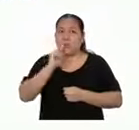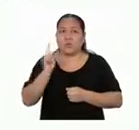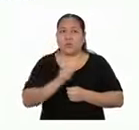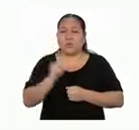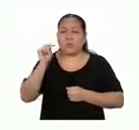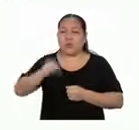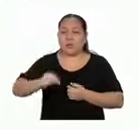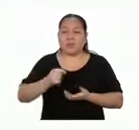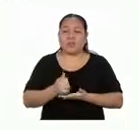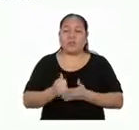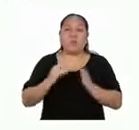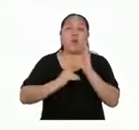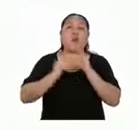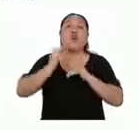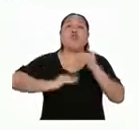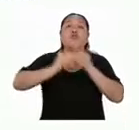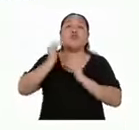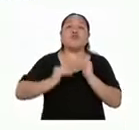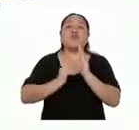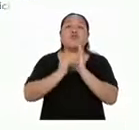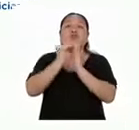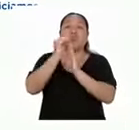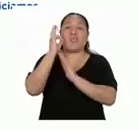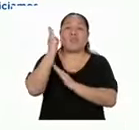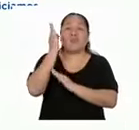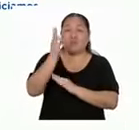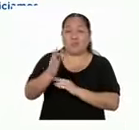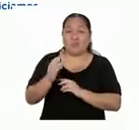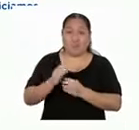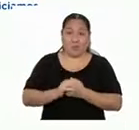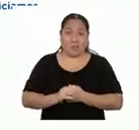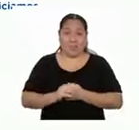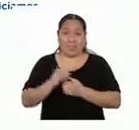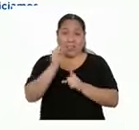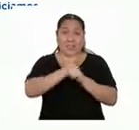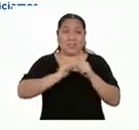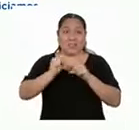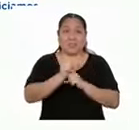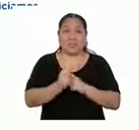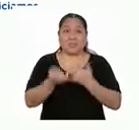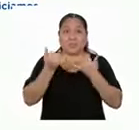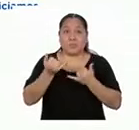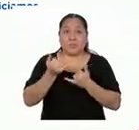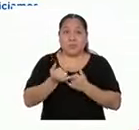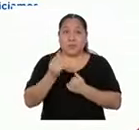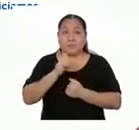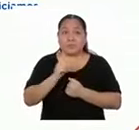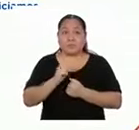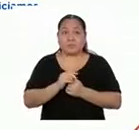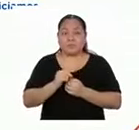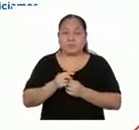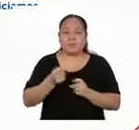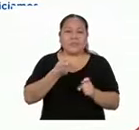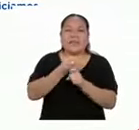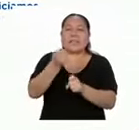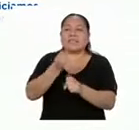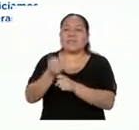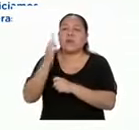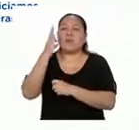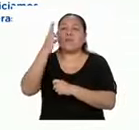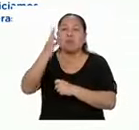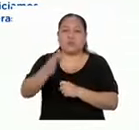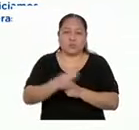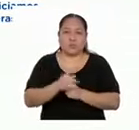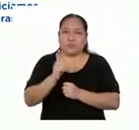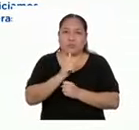el futuro de nuestra sociedad. Si ahora propiciamos su enajenación total, estamos atentando contra las generaciones venideras.